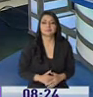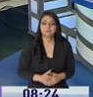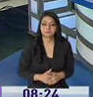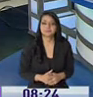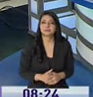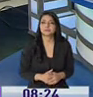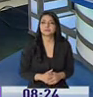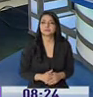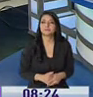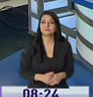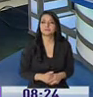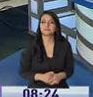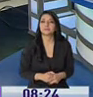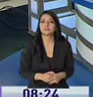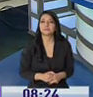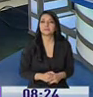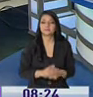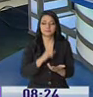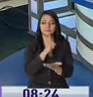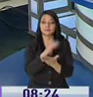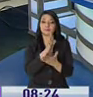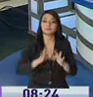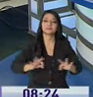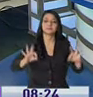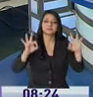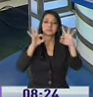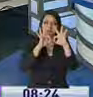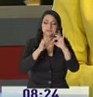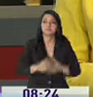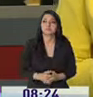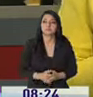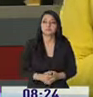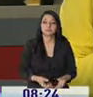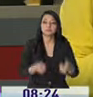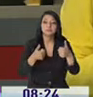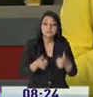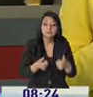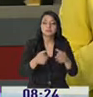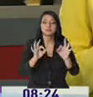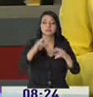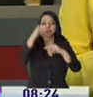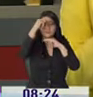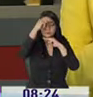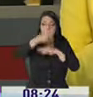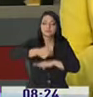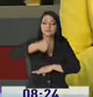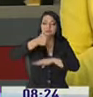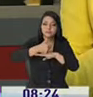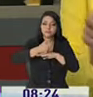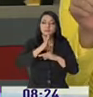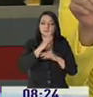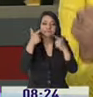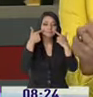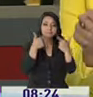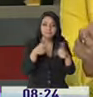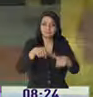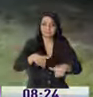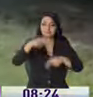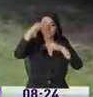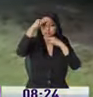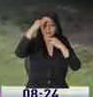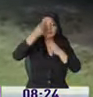cosas más rápidas, mi querida. Eso es lo importante. Y justamente tenemos muy buenas noticias porque la autoridad está siempre pendiente de lo que nosotros sacamos aquí